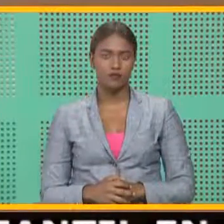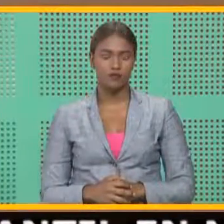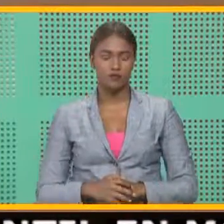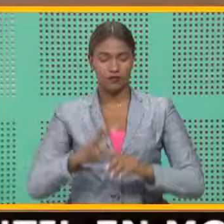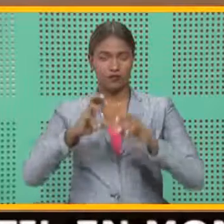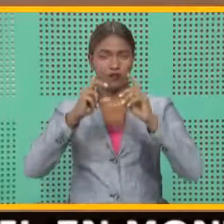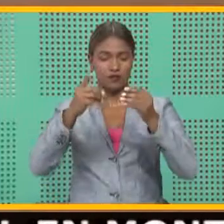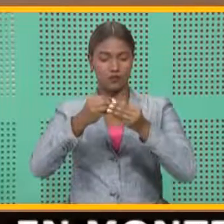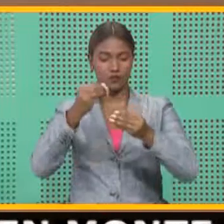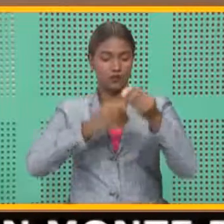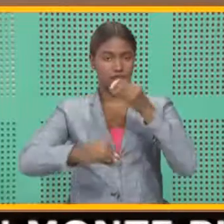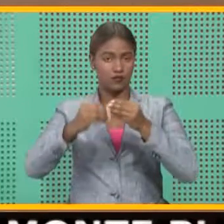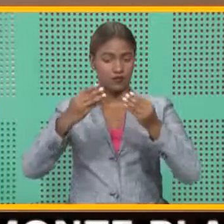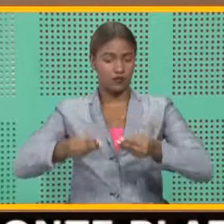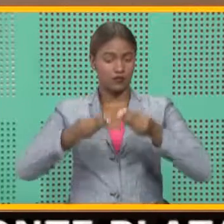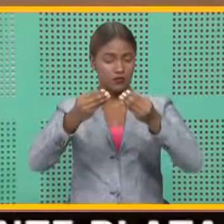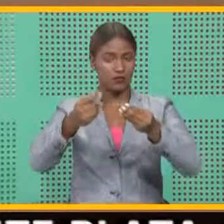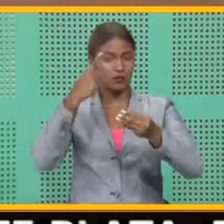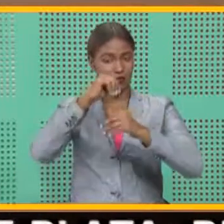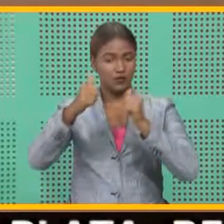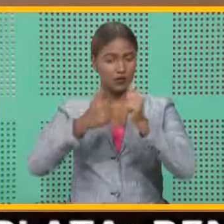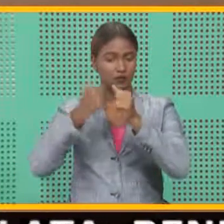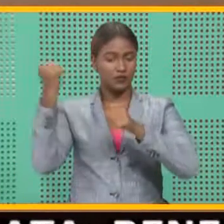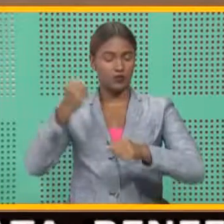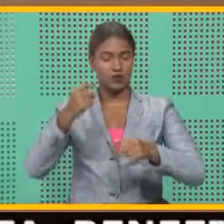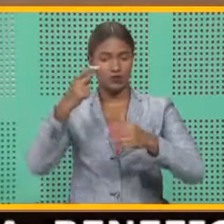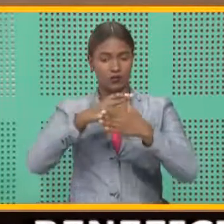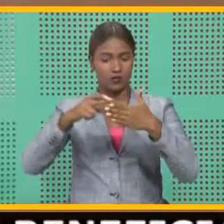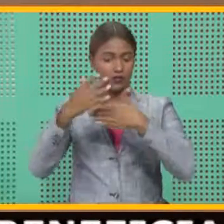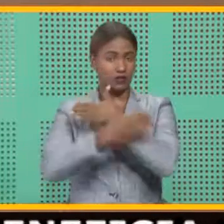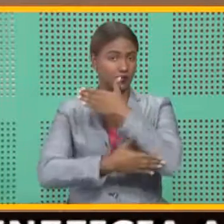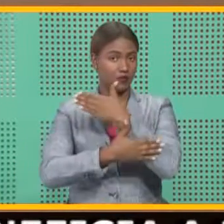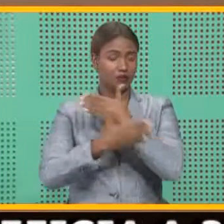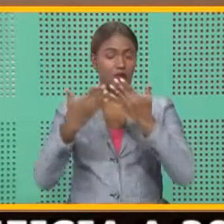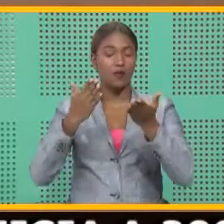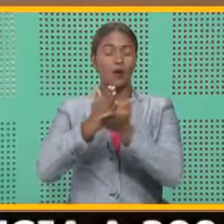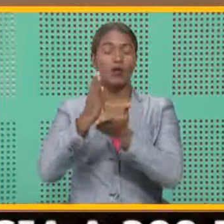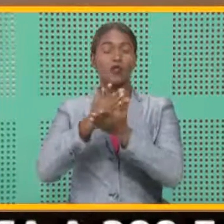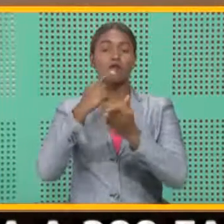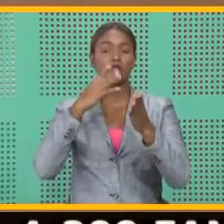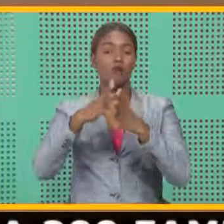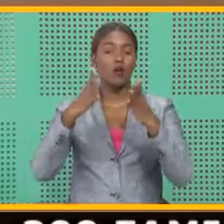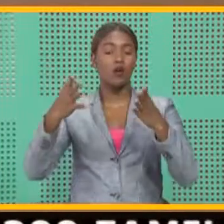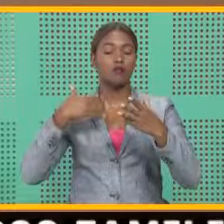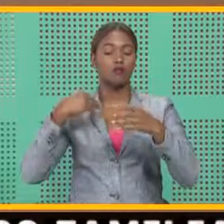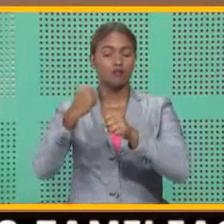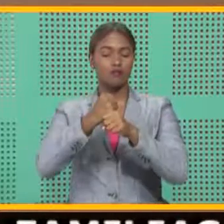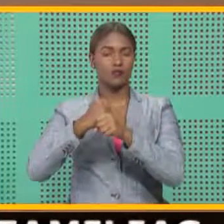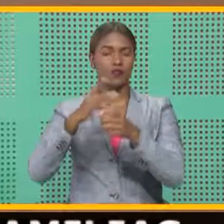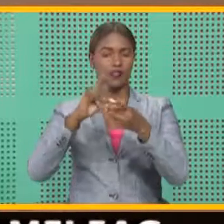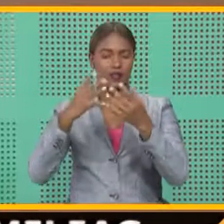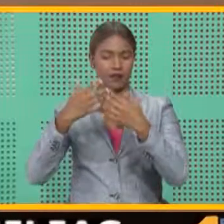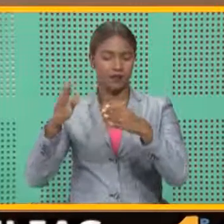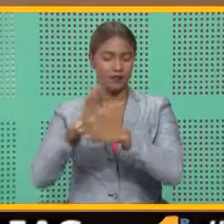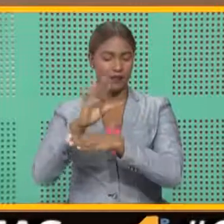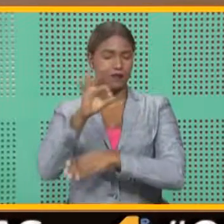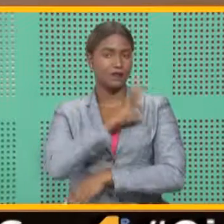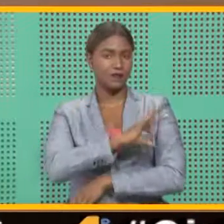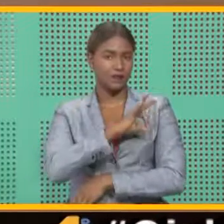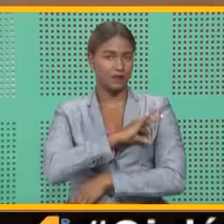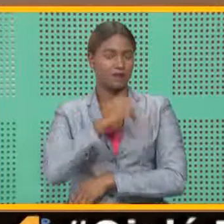La educación financiera ofrecida por la Fundación Reservas del país ha permitido una mayor sostenibilidad de empresas